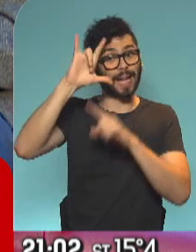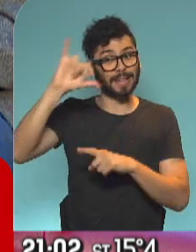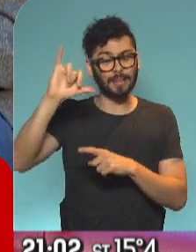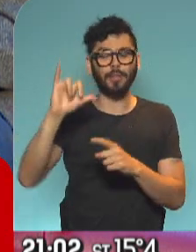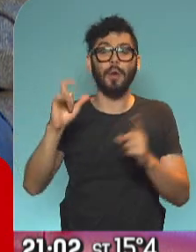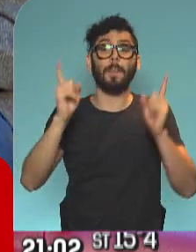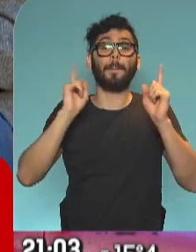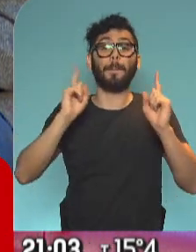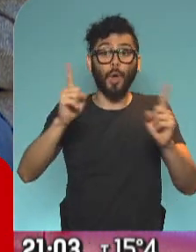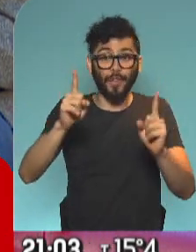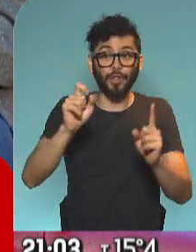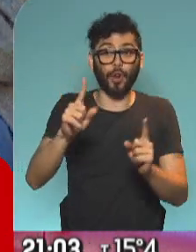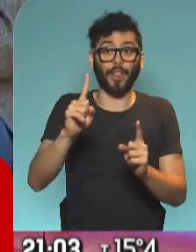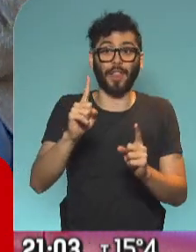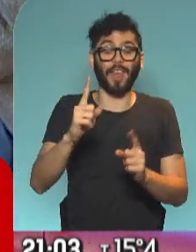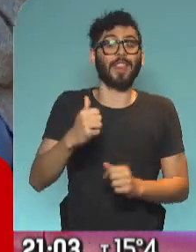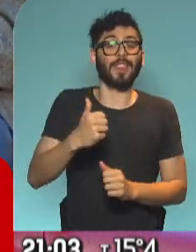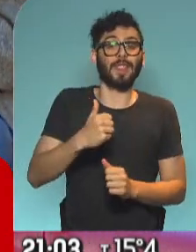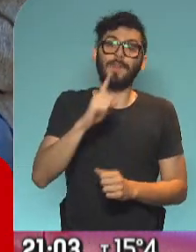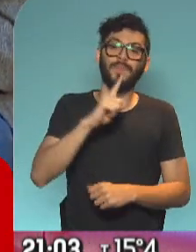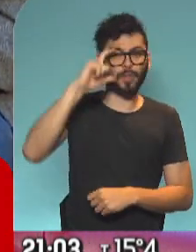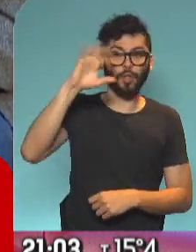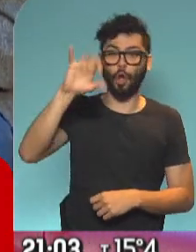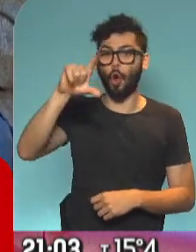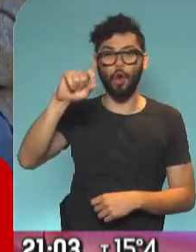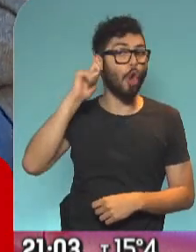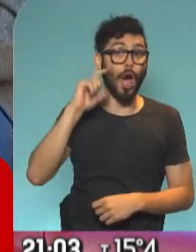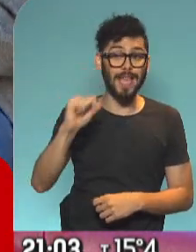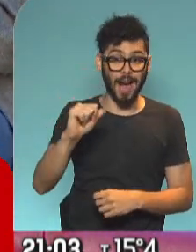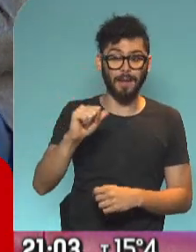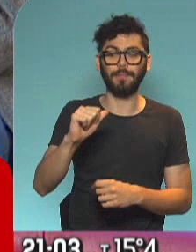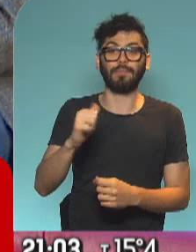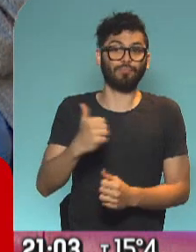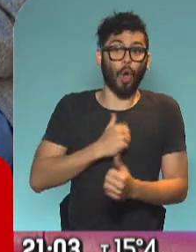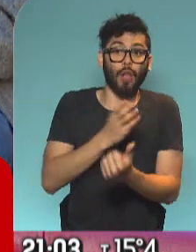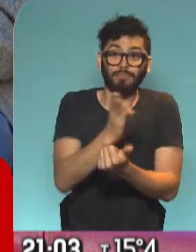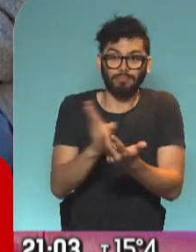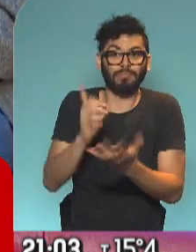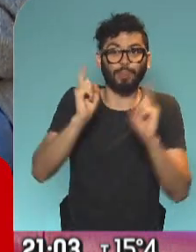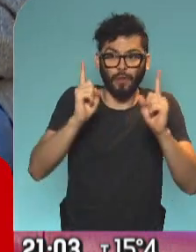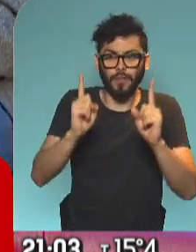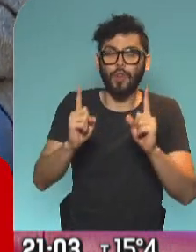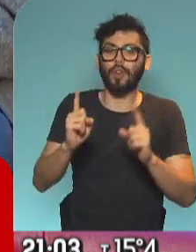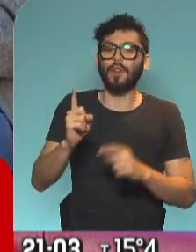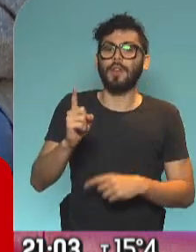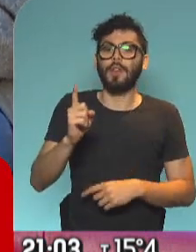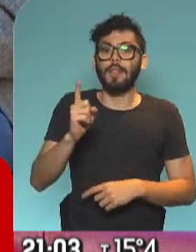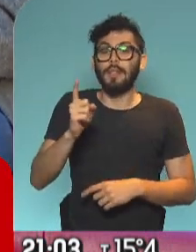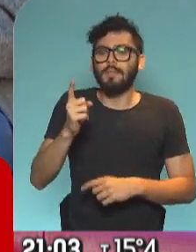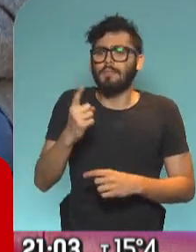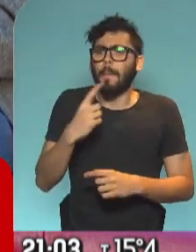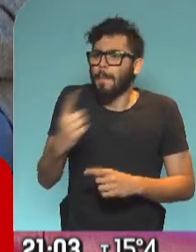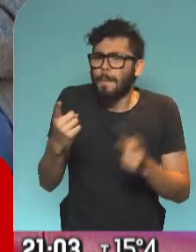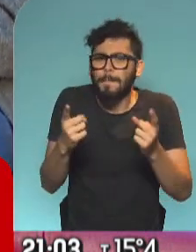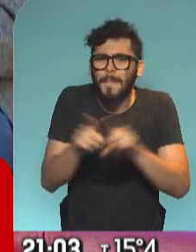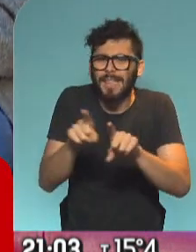del INADI. Hola Marcelo, buenas noches. ¿Qué tal? ¿Cómo te va? Buenas noches. Quiero, para arrancar, transmitirte la misma